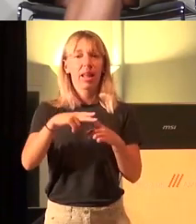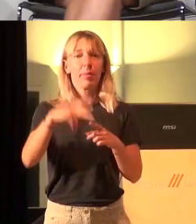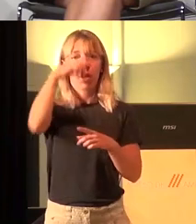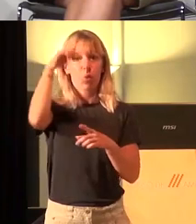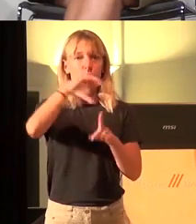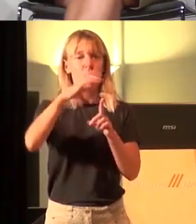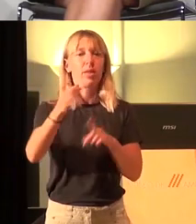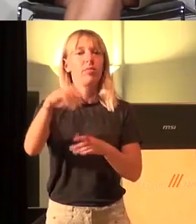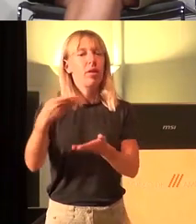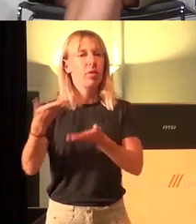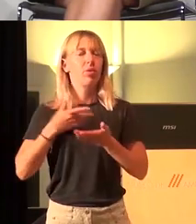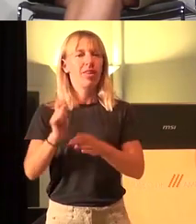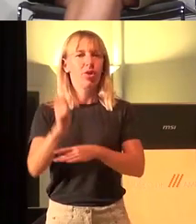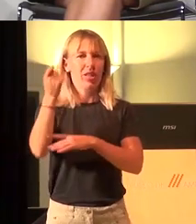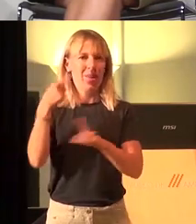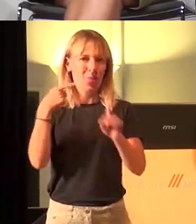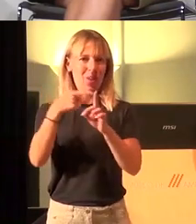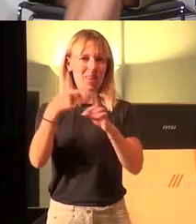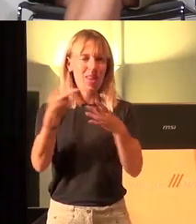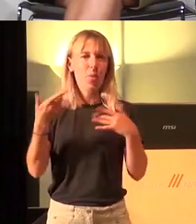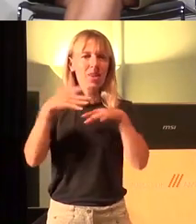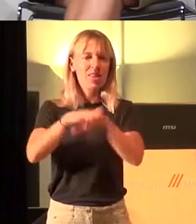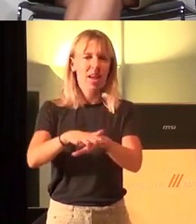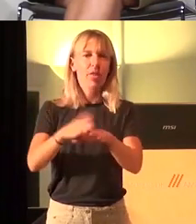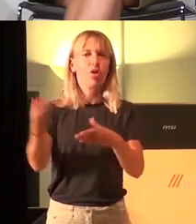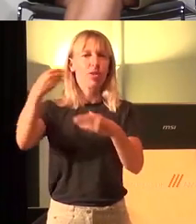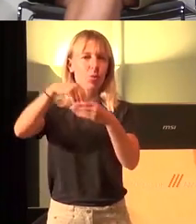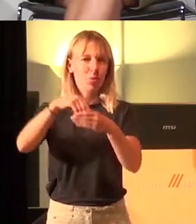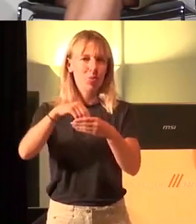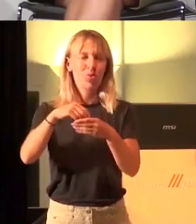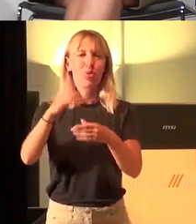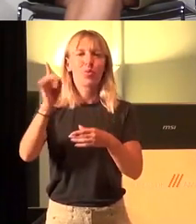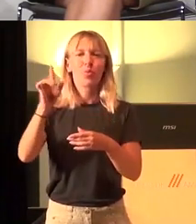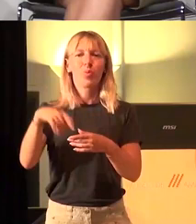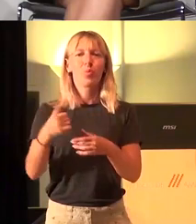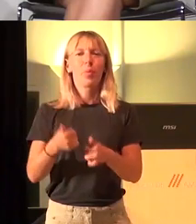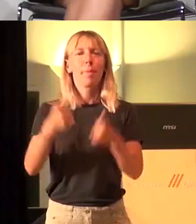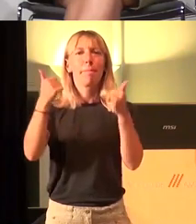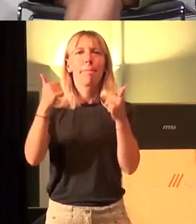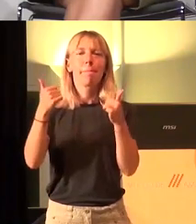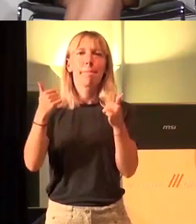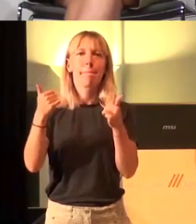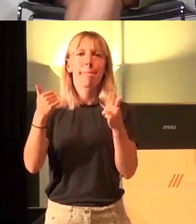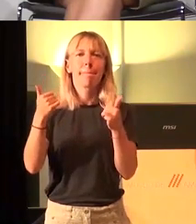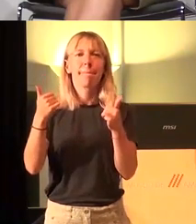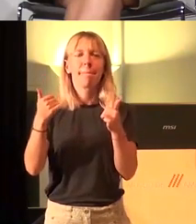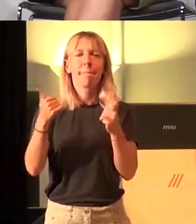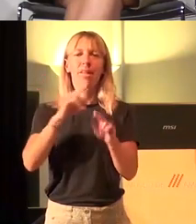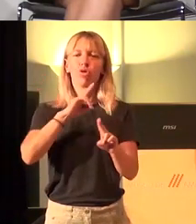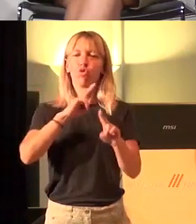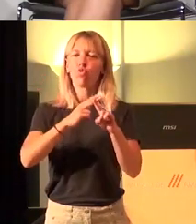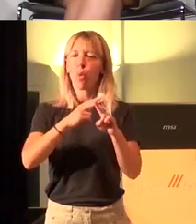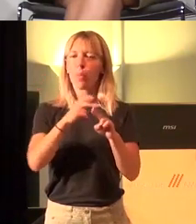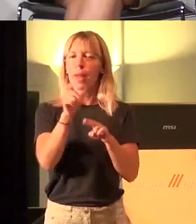cultural también nos ayuda a conseguir el objetivo, que es la integración, la inclusión, sobre todo, más allá del nombre